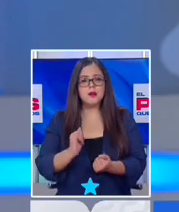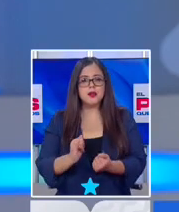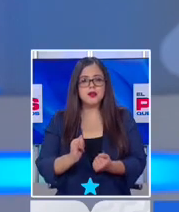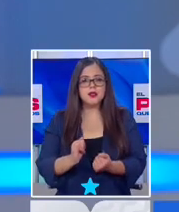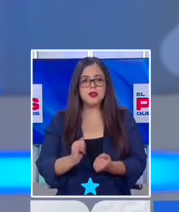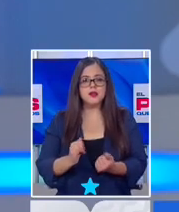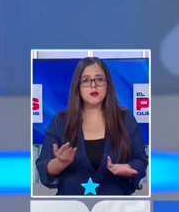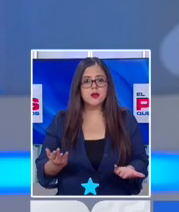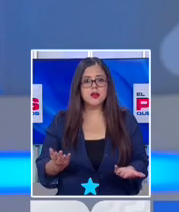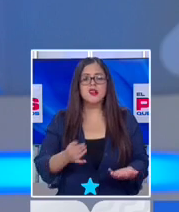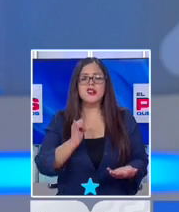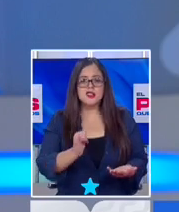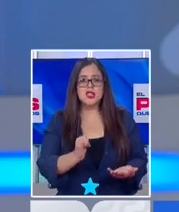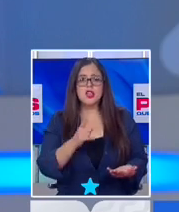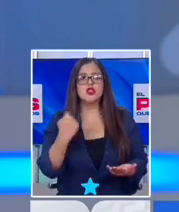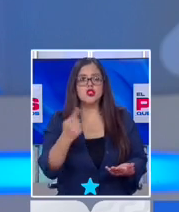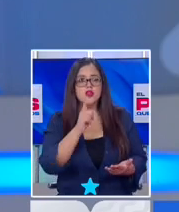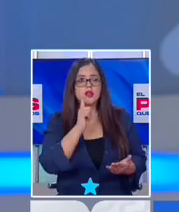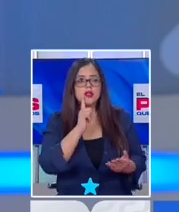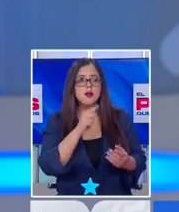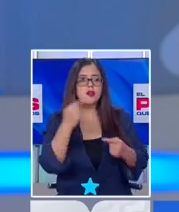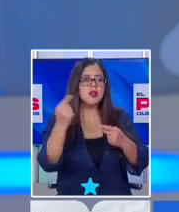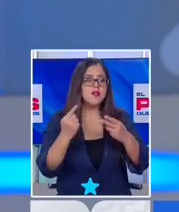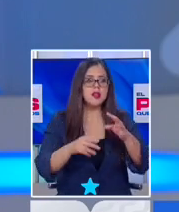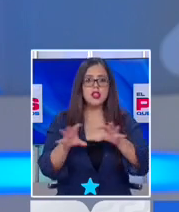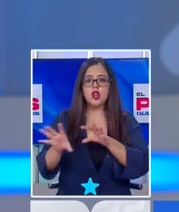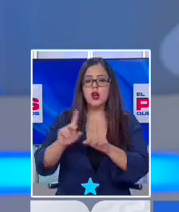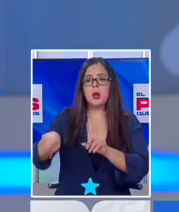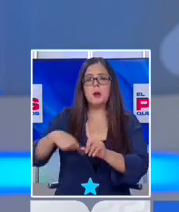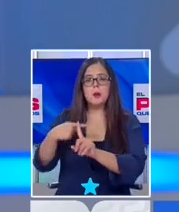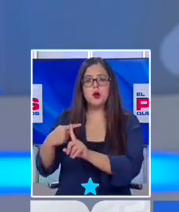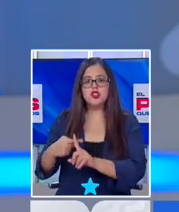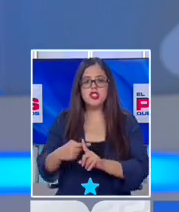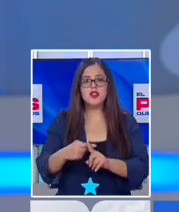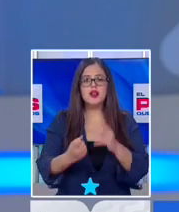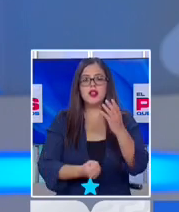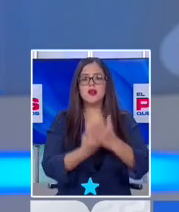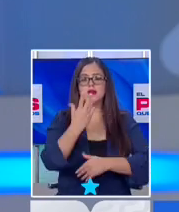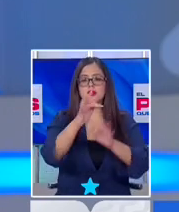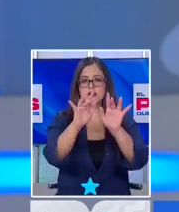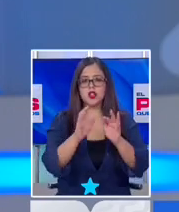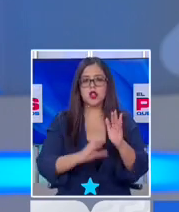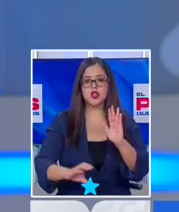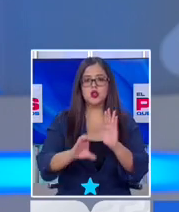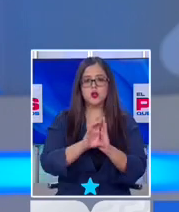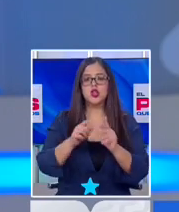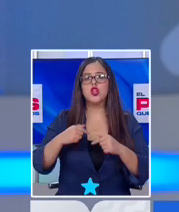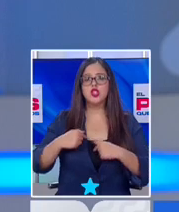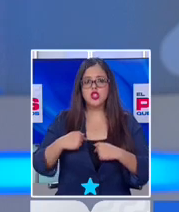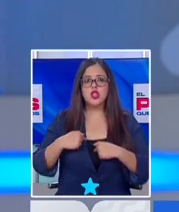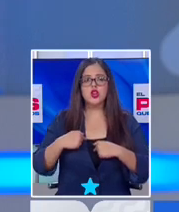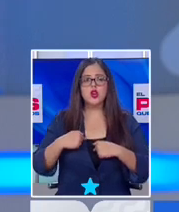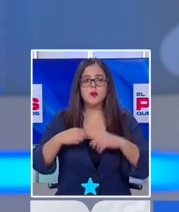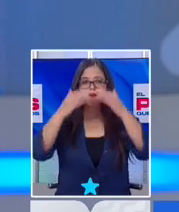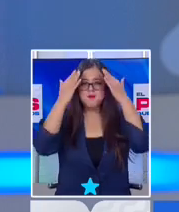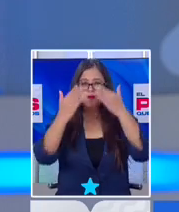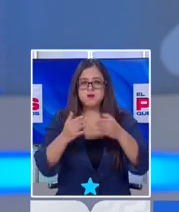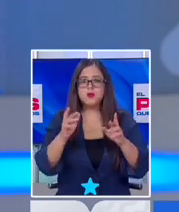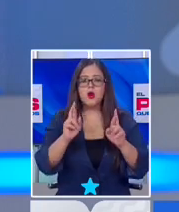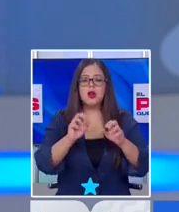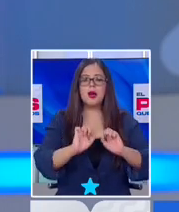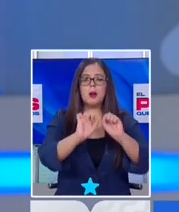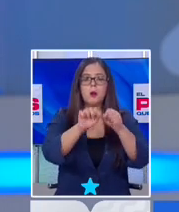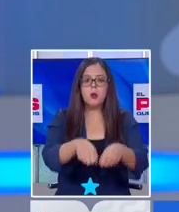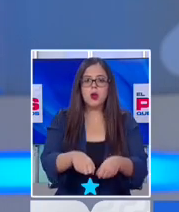porque si vamos a tener muchísimas cosas buenas en este nuevo texto y yo me la estoy jugando por el por el aprobó en el plebiscito